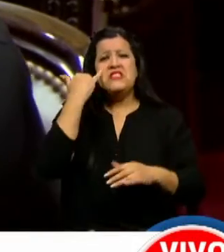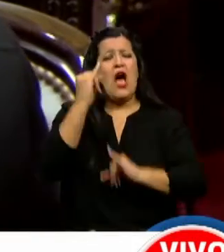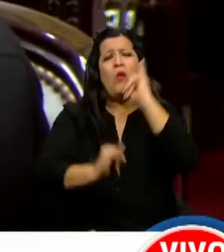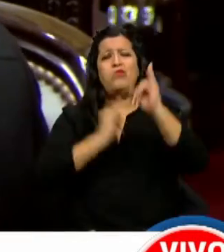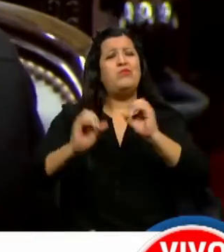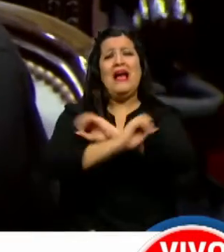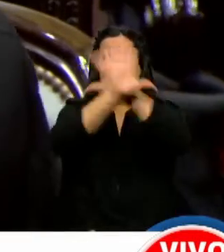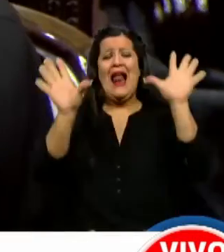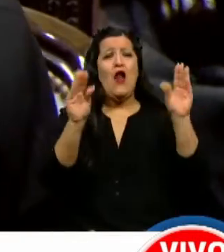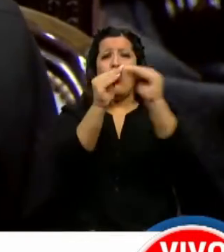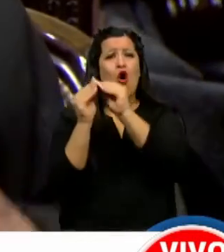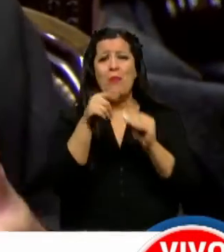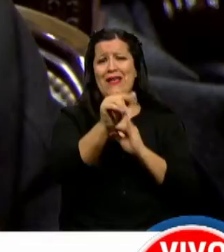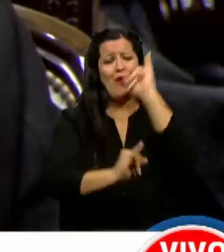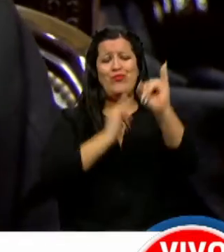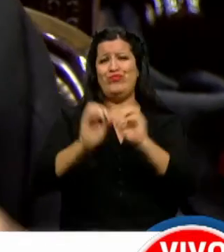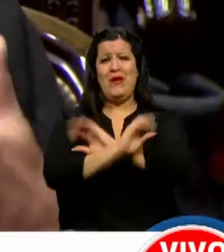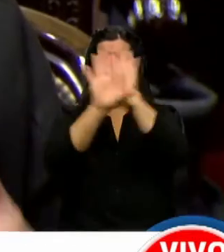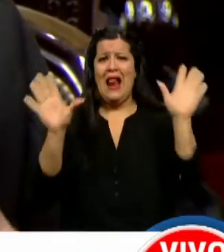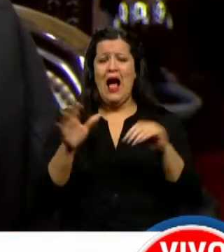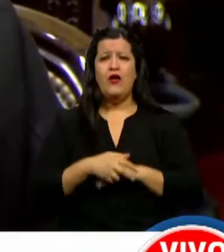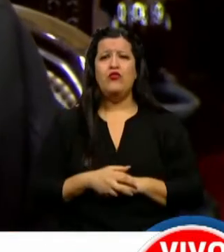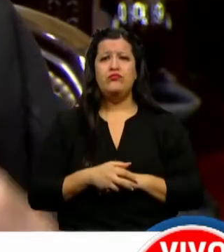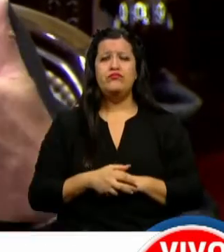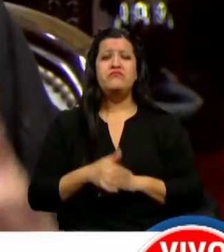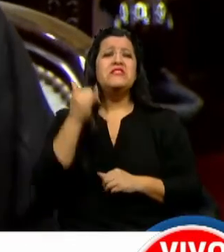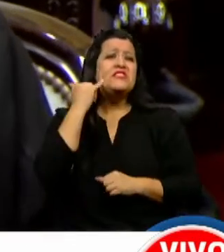claros nuestros compañeros, han sido lo